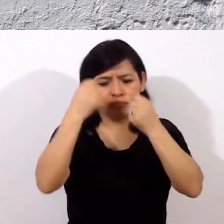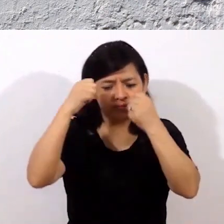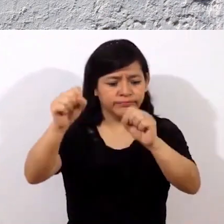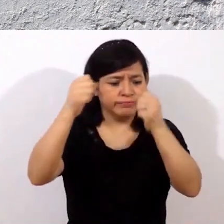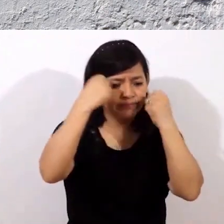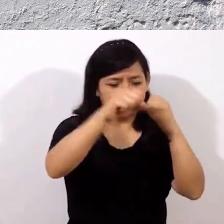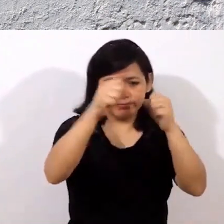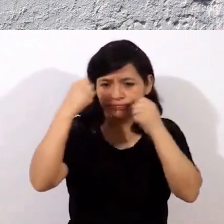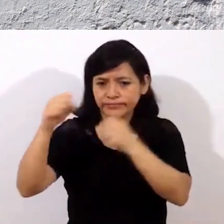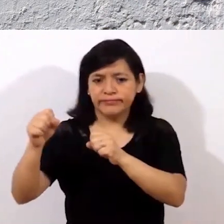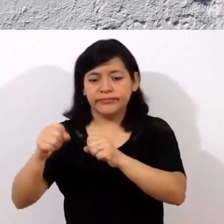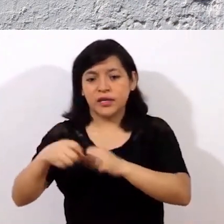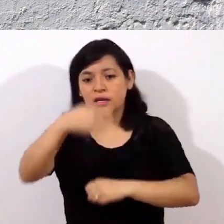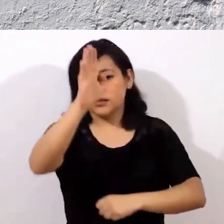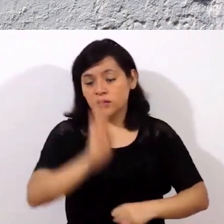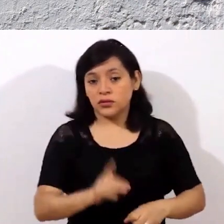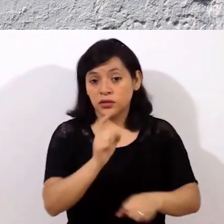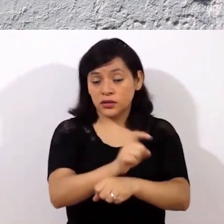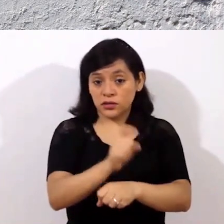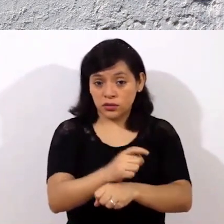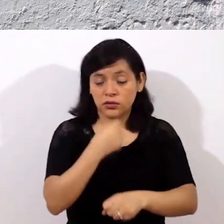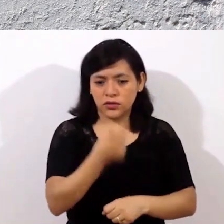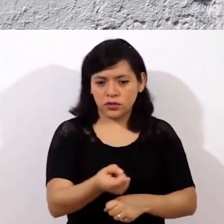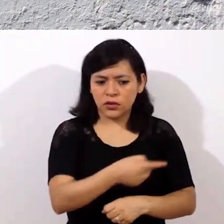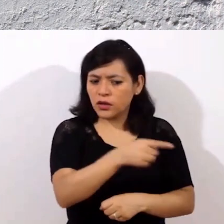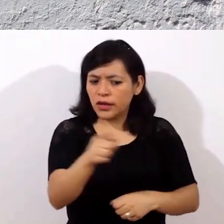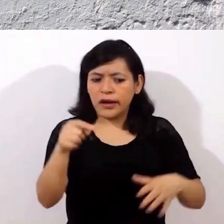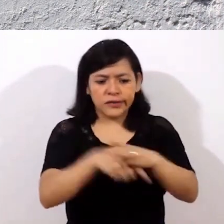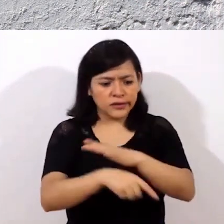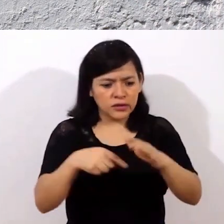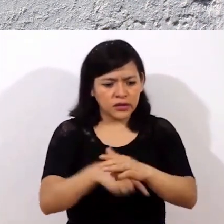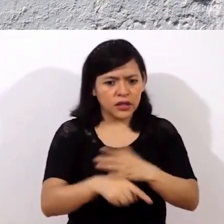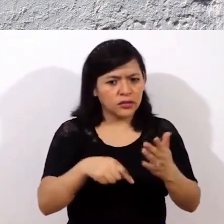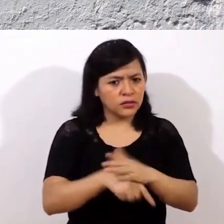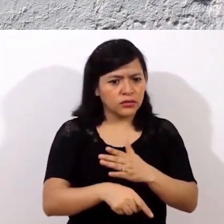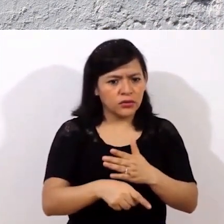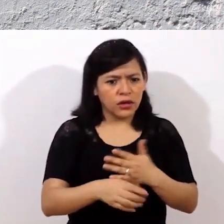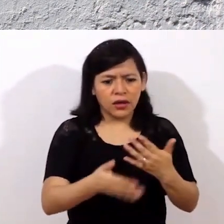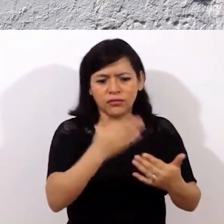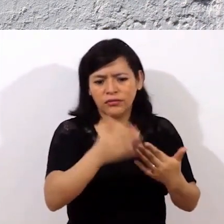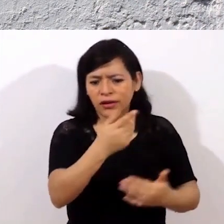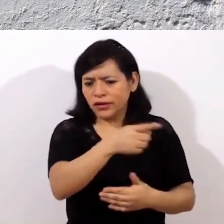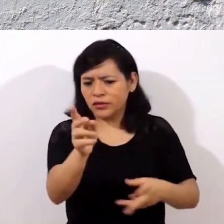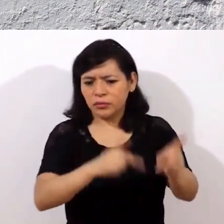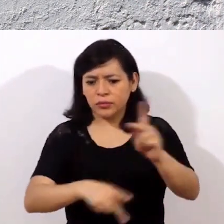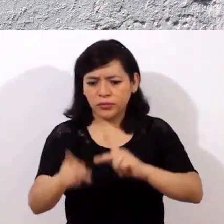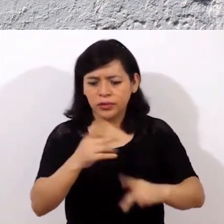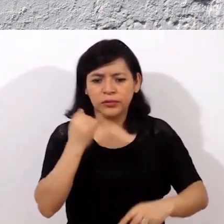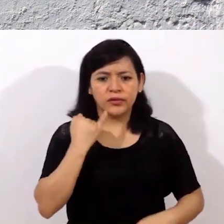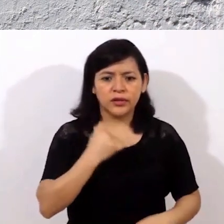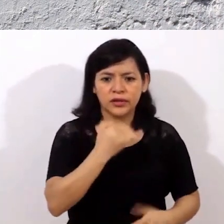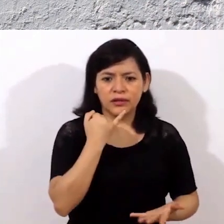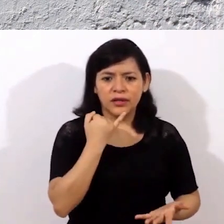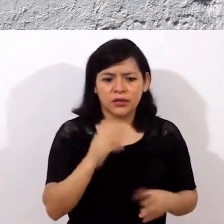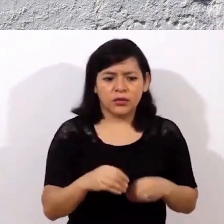Dios señaló que incluso el asesinato estaba siendo tomado a la ligera en Israel. La